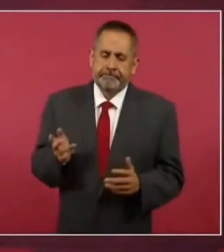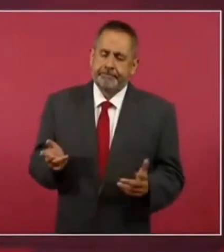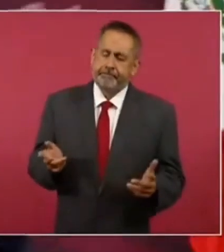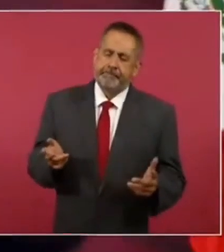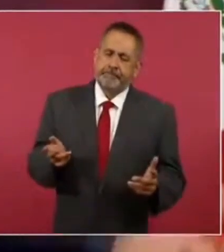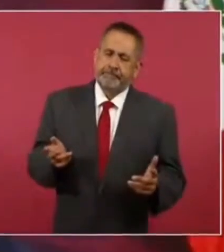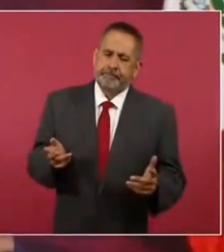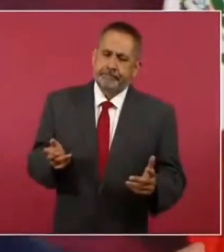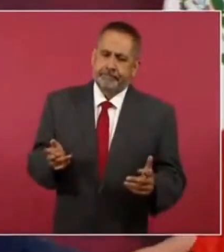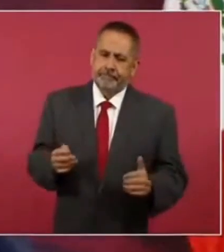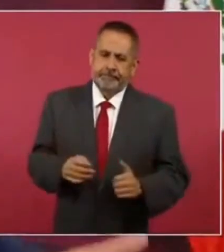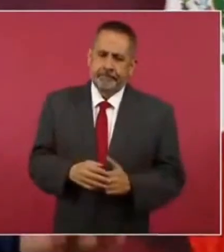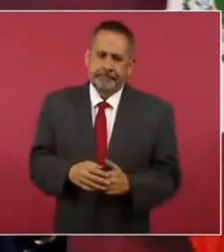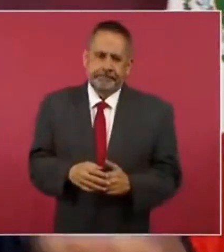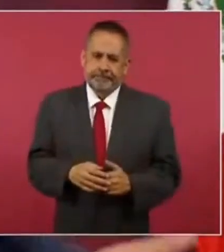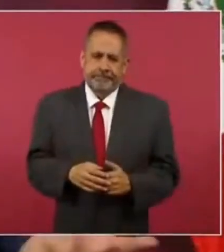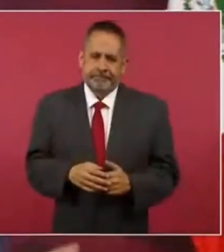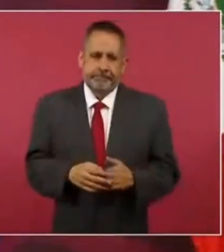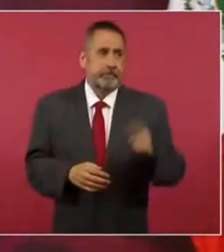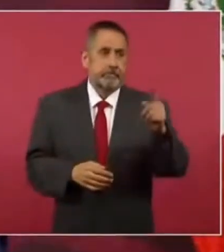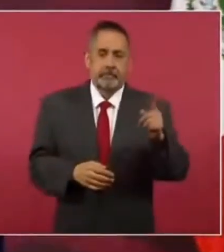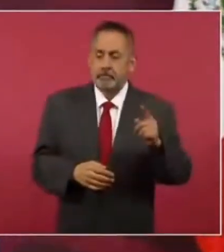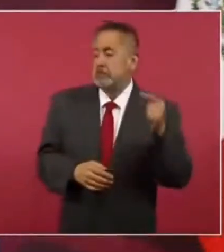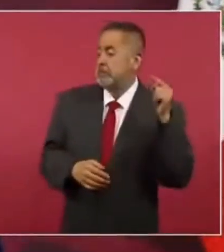que no quedan